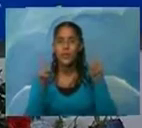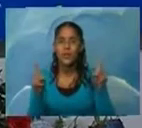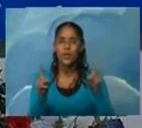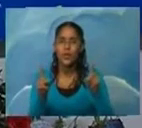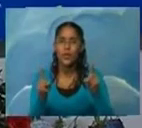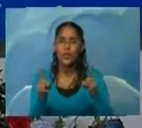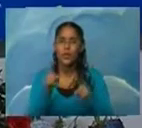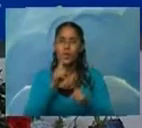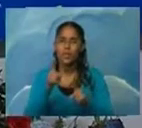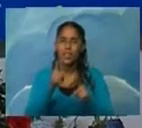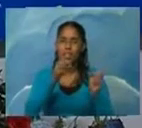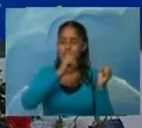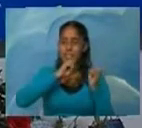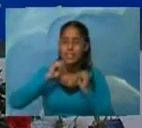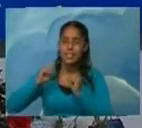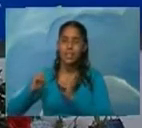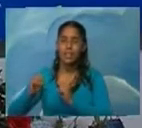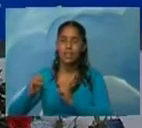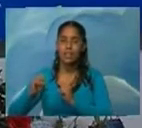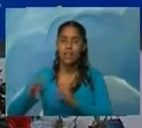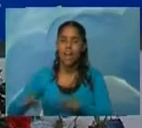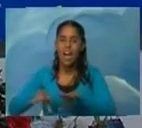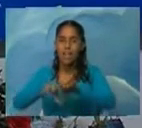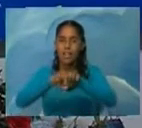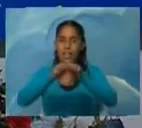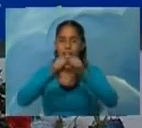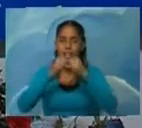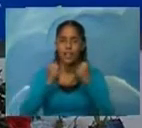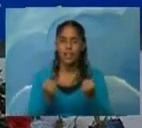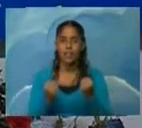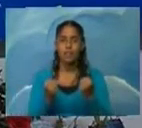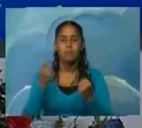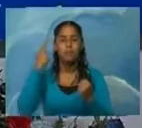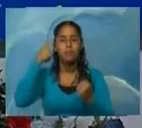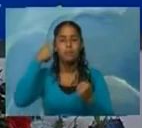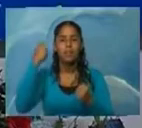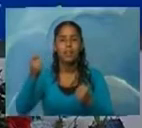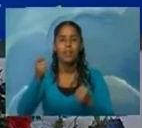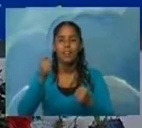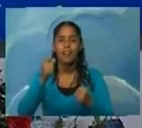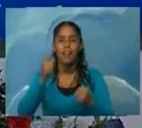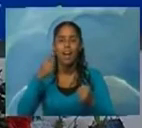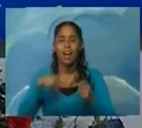os sajaréis ni os raparéis